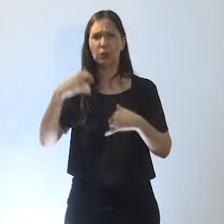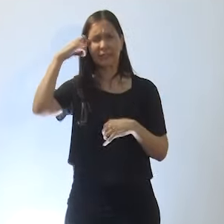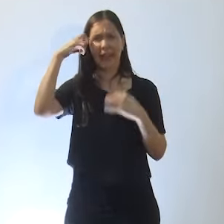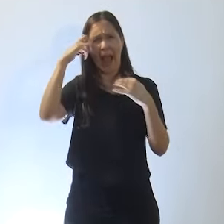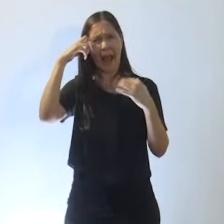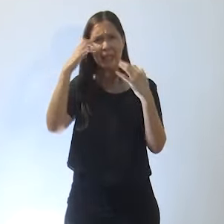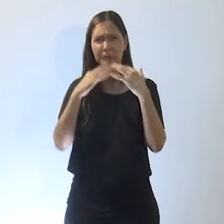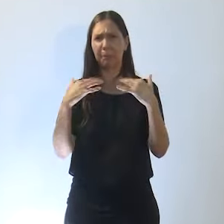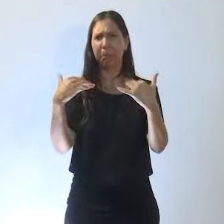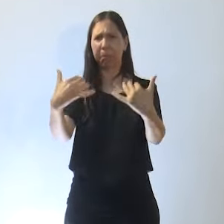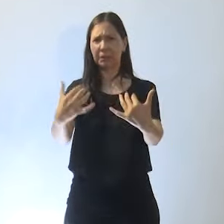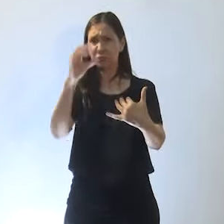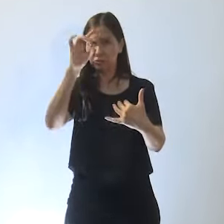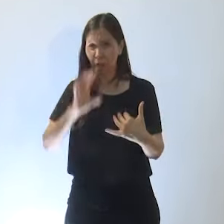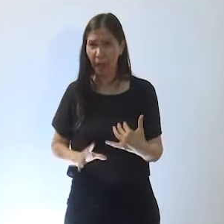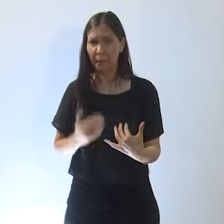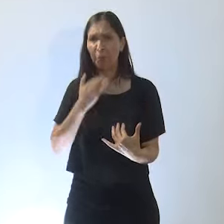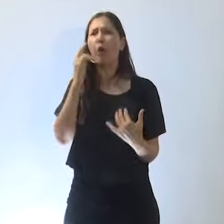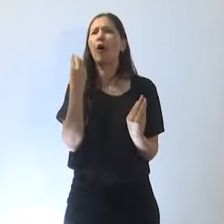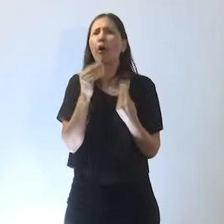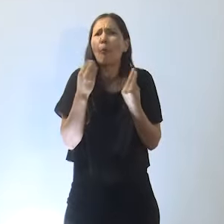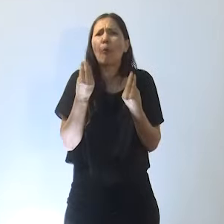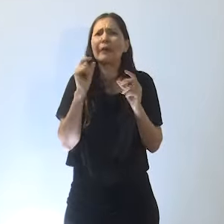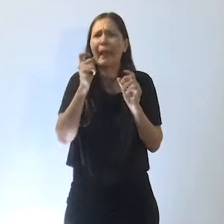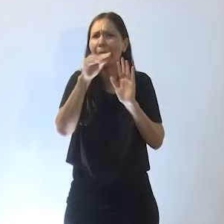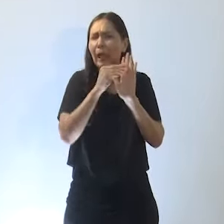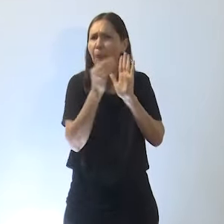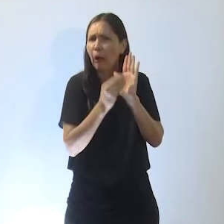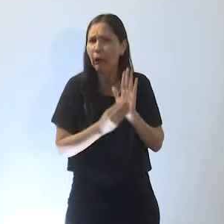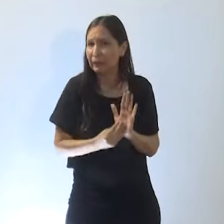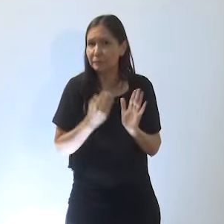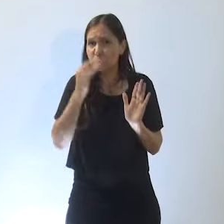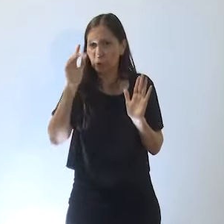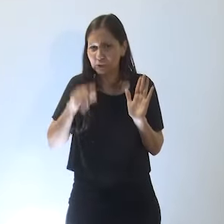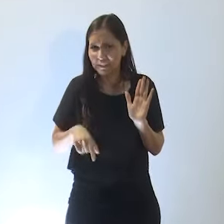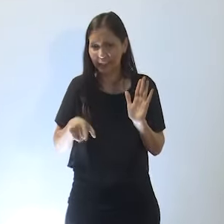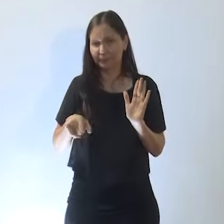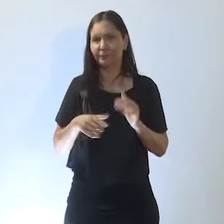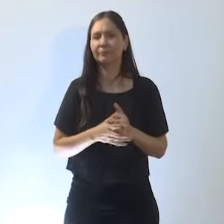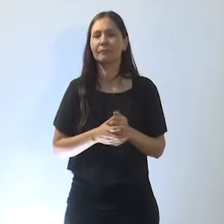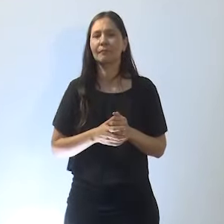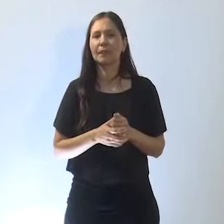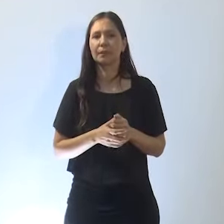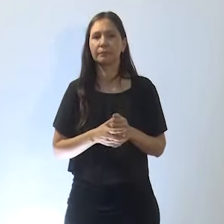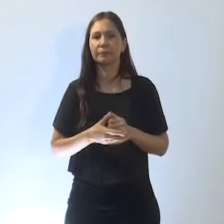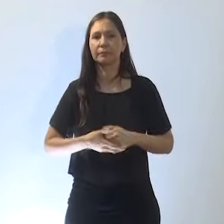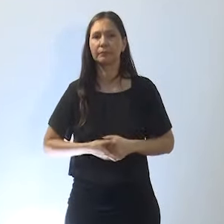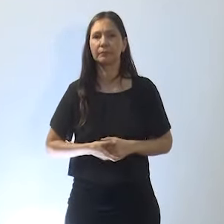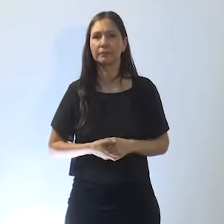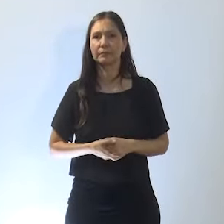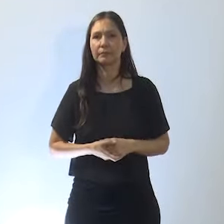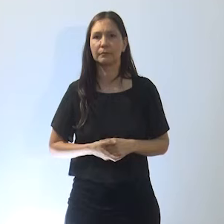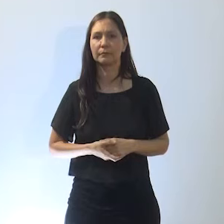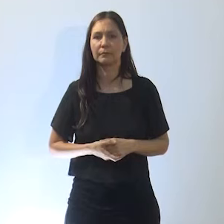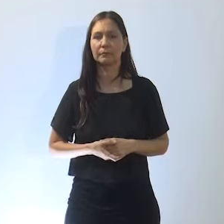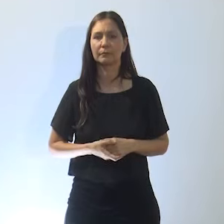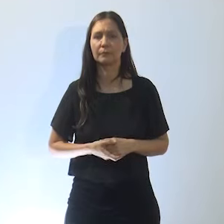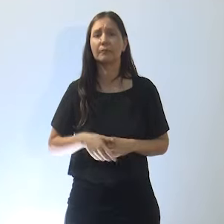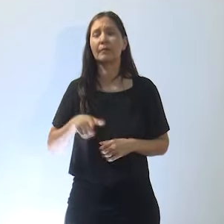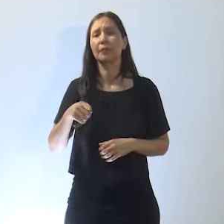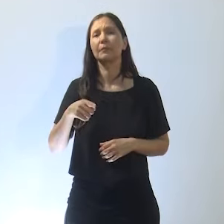esos colectivos yo creo que la clave pasa por ahí y en la medida que yo creo que antes que ir por por el 54 tenemos que